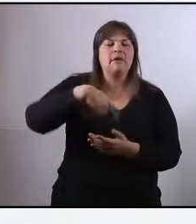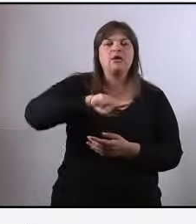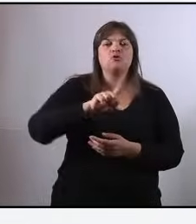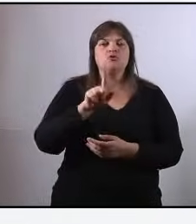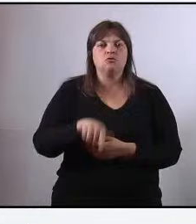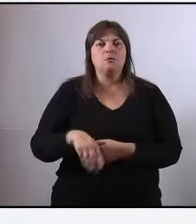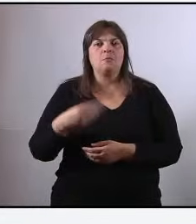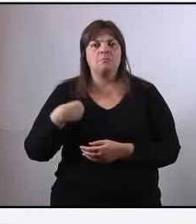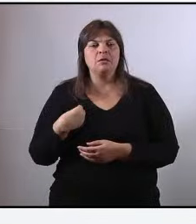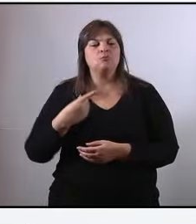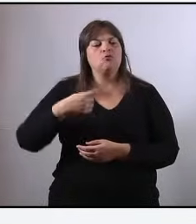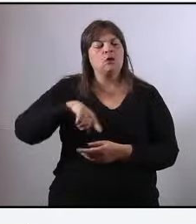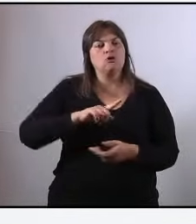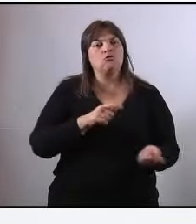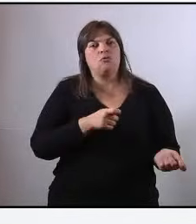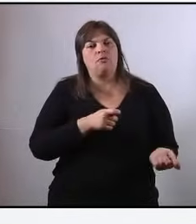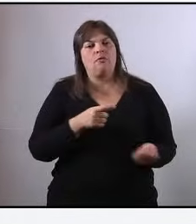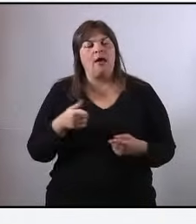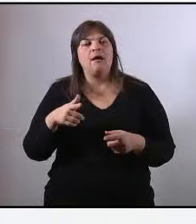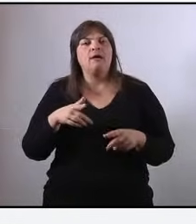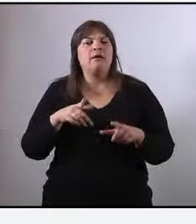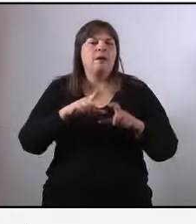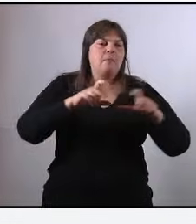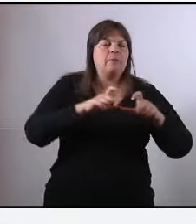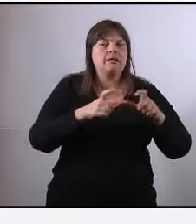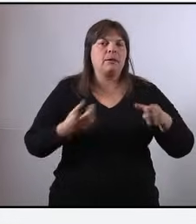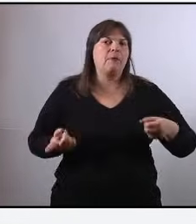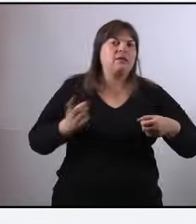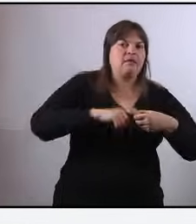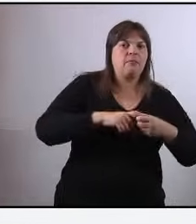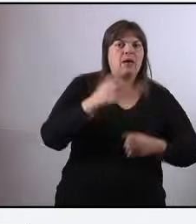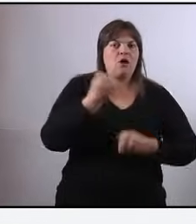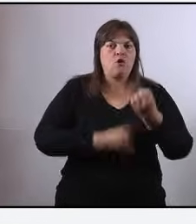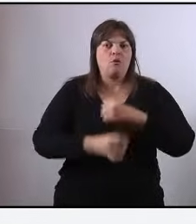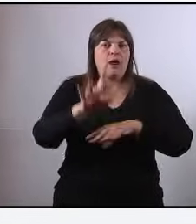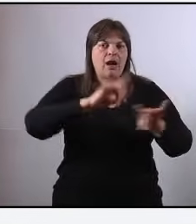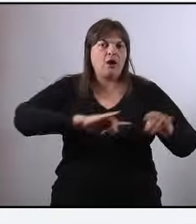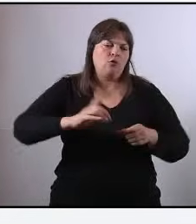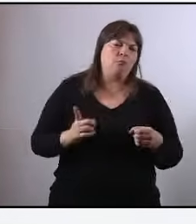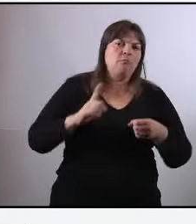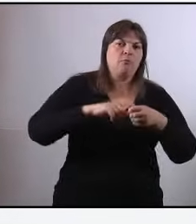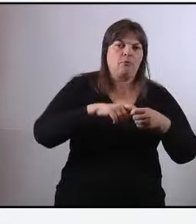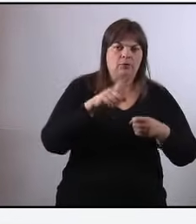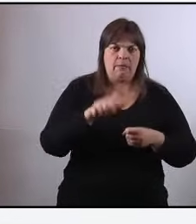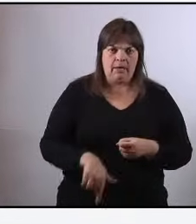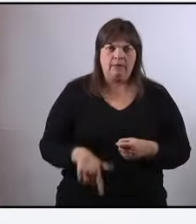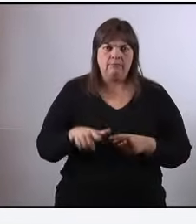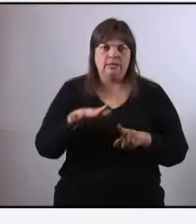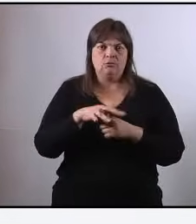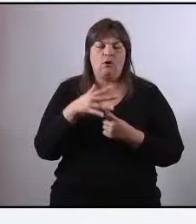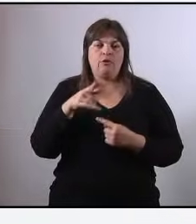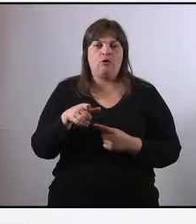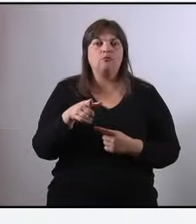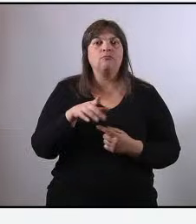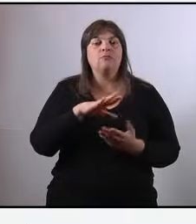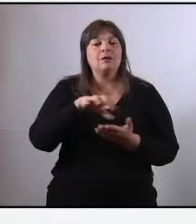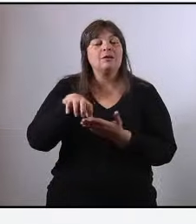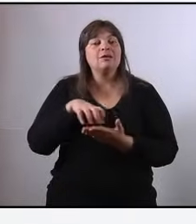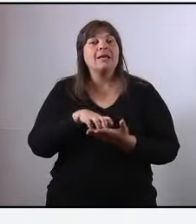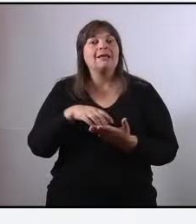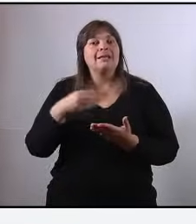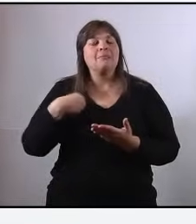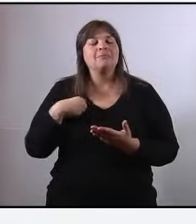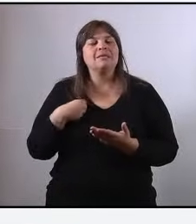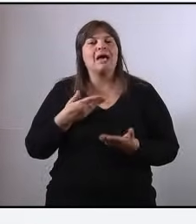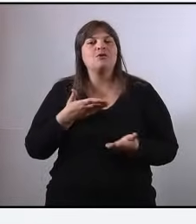su aportación, por supuesto, al tejido empresarial y económico de nuestra región. En este caso, las ayudas van a oscilar